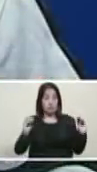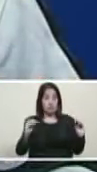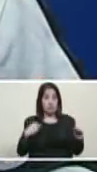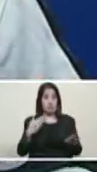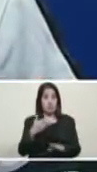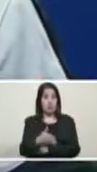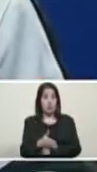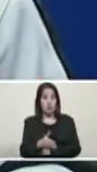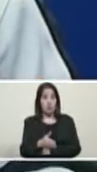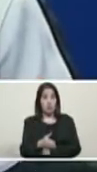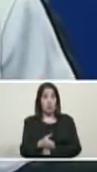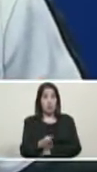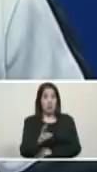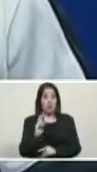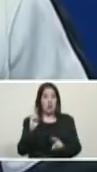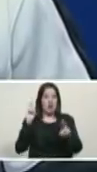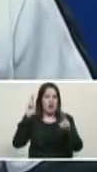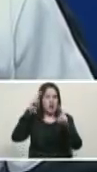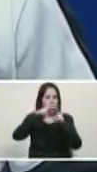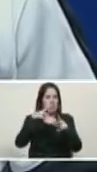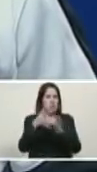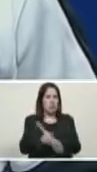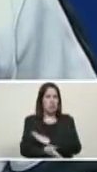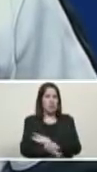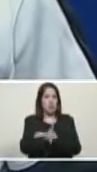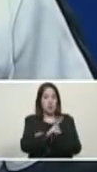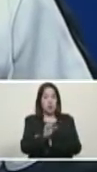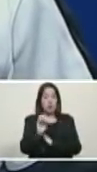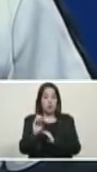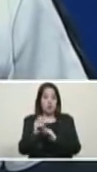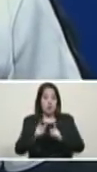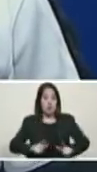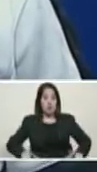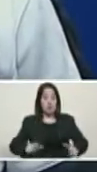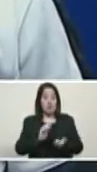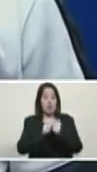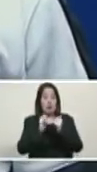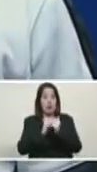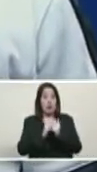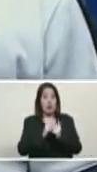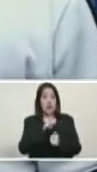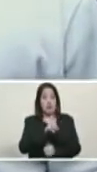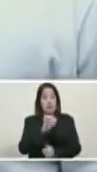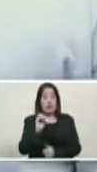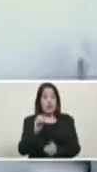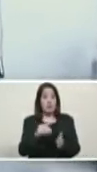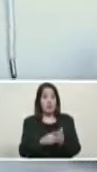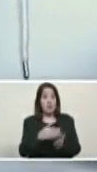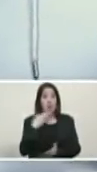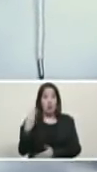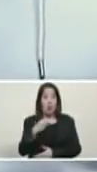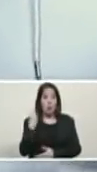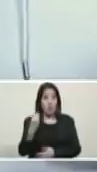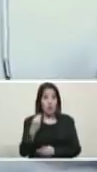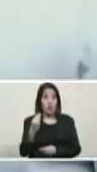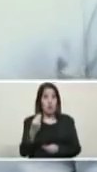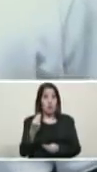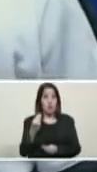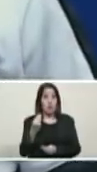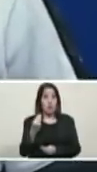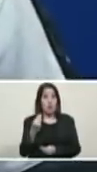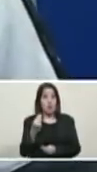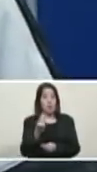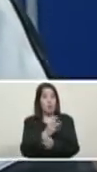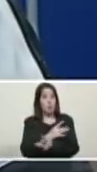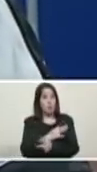guinness vamos a iniciar este tour con 200 canchas 10.000 jóvenes jugando en el pasado los próceres para un récord mundial y sin